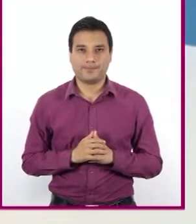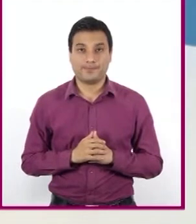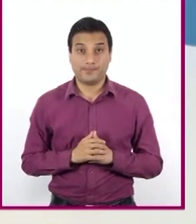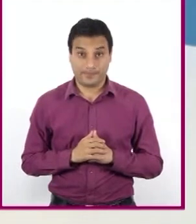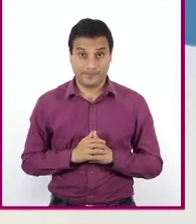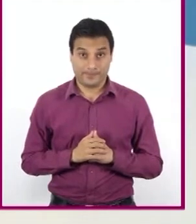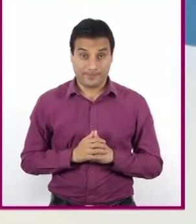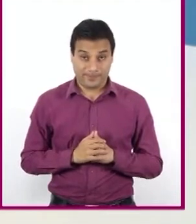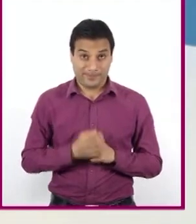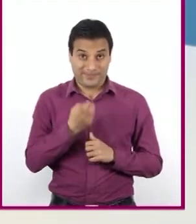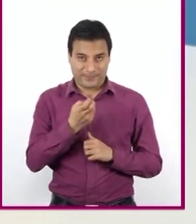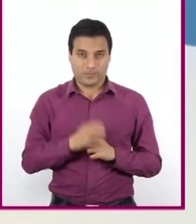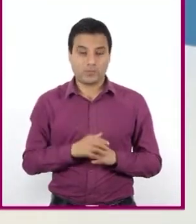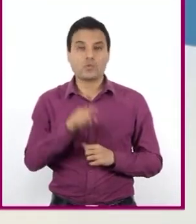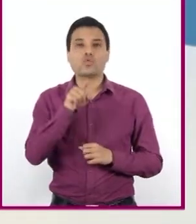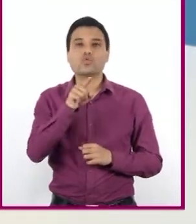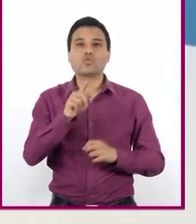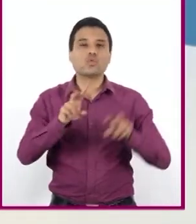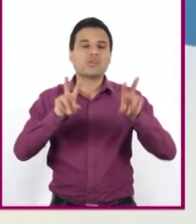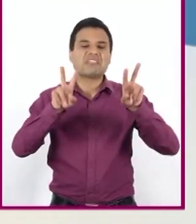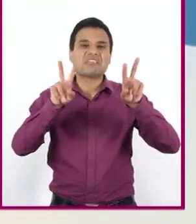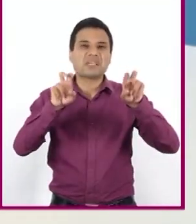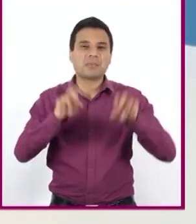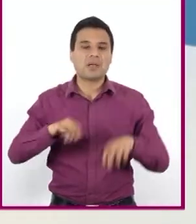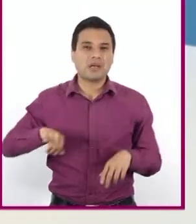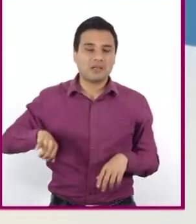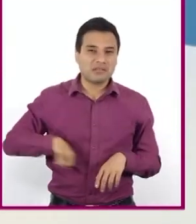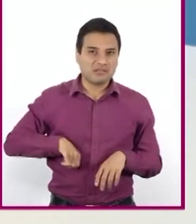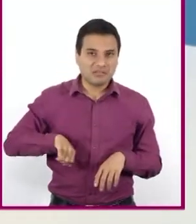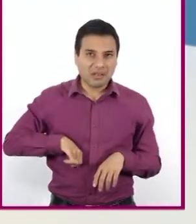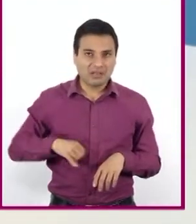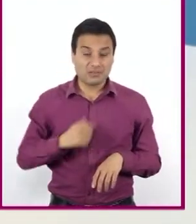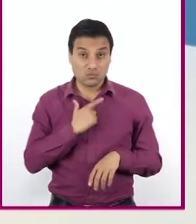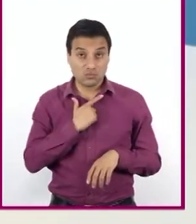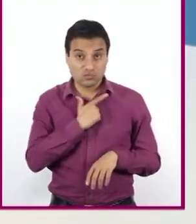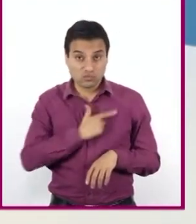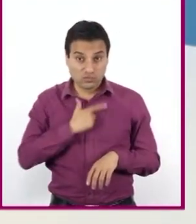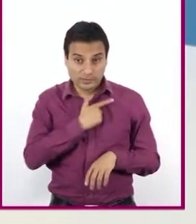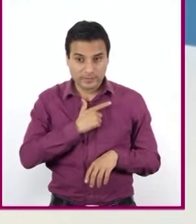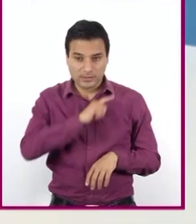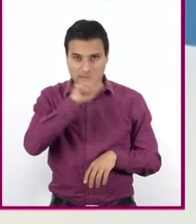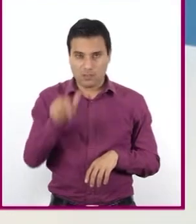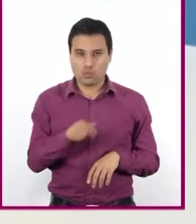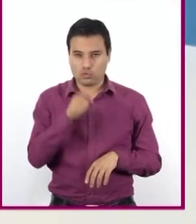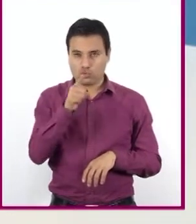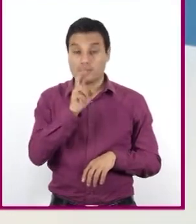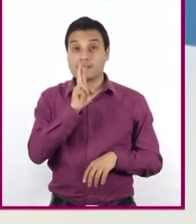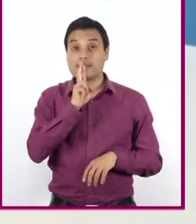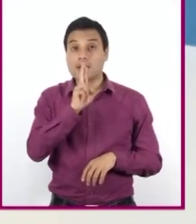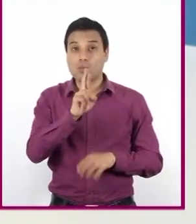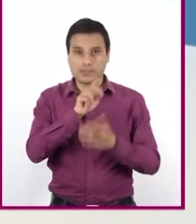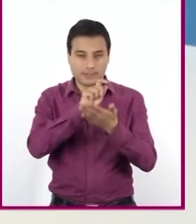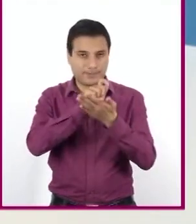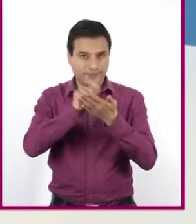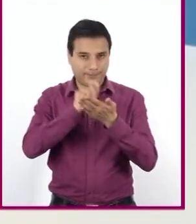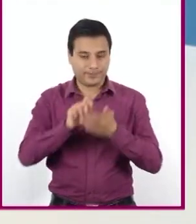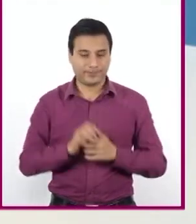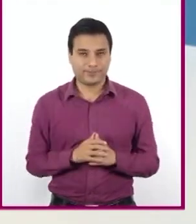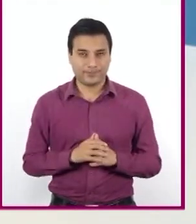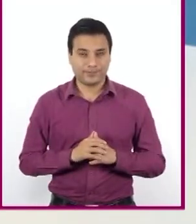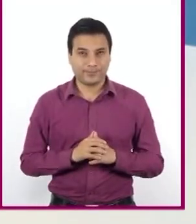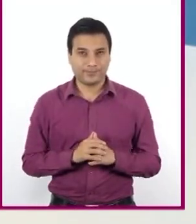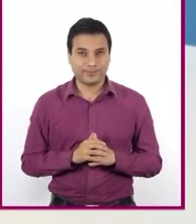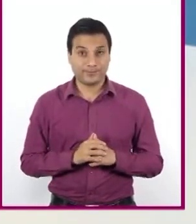ese interés personal o intención colectiva, propongan la redacción de las respuestas. Así,